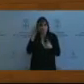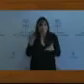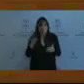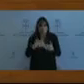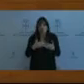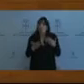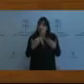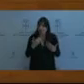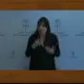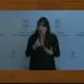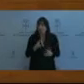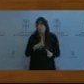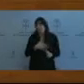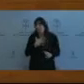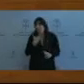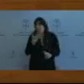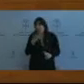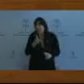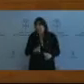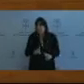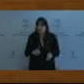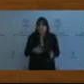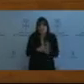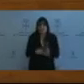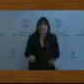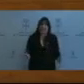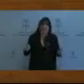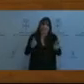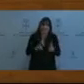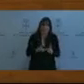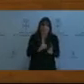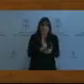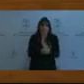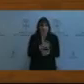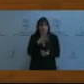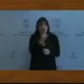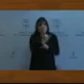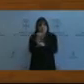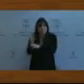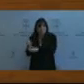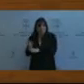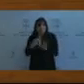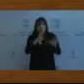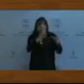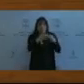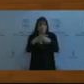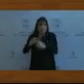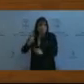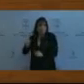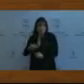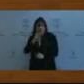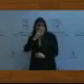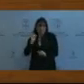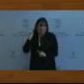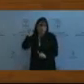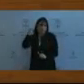reiterativo y reincidente, ya que existen instituciones y otros colectivos que llevan años trabajando en este tema y que merece la pena